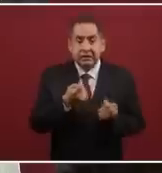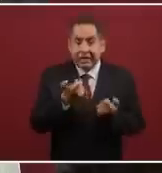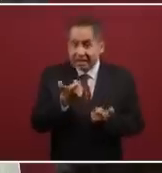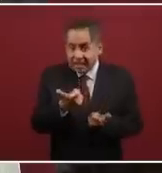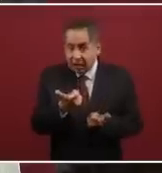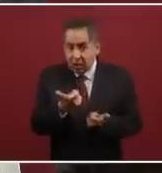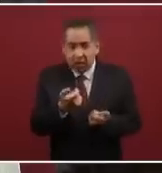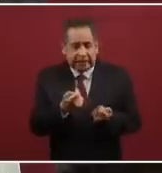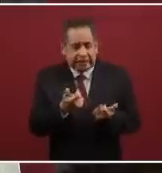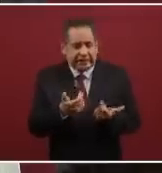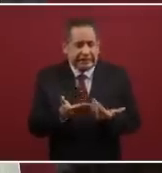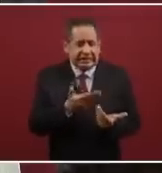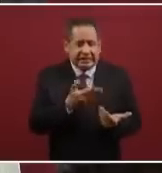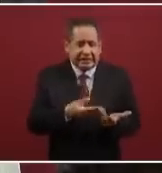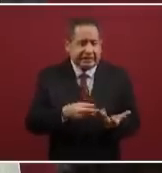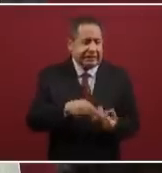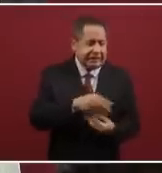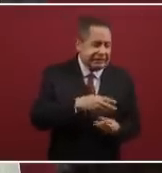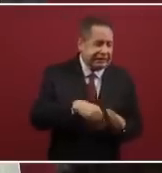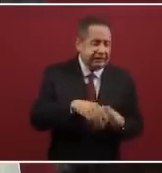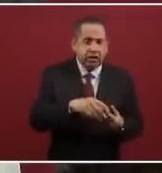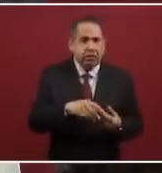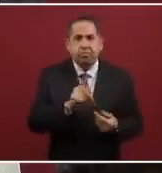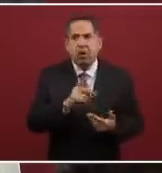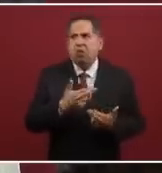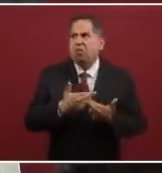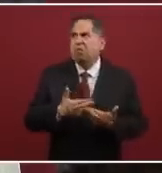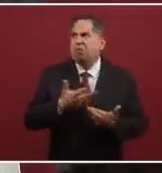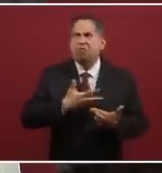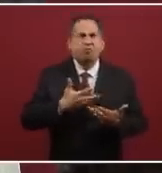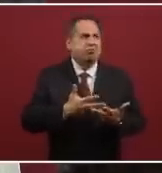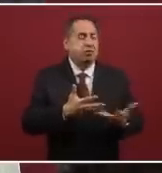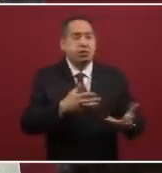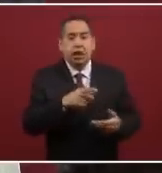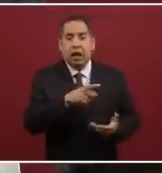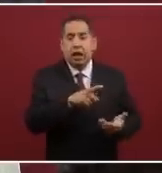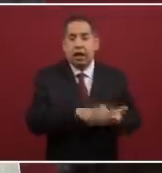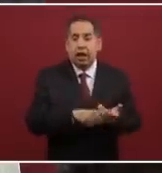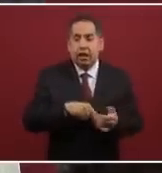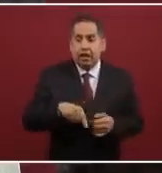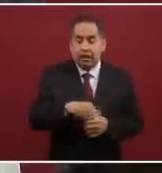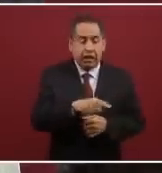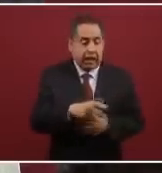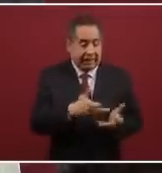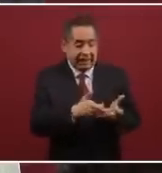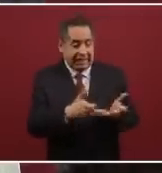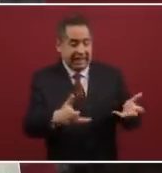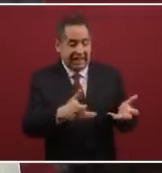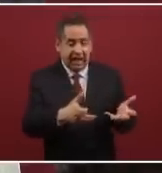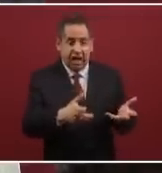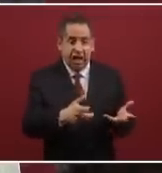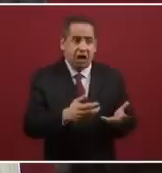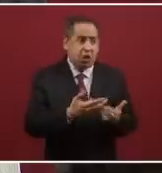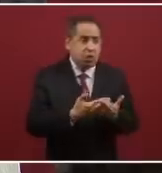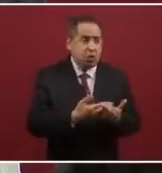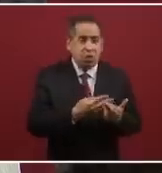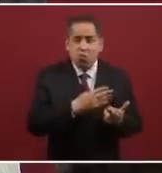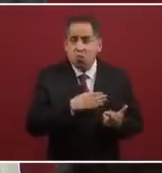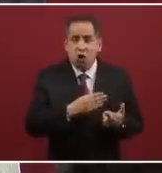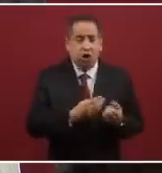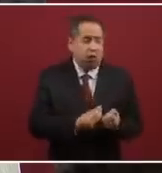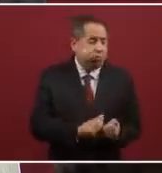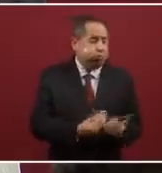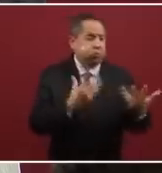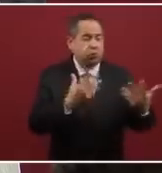recursos naturales, son tierras no tan fértiles como en otras